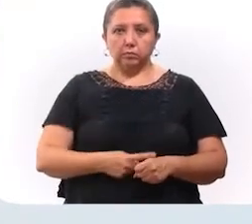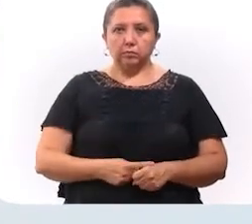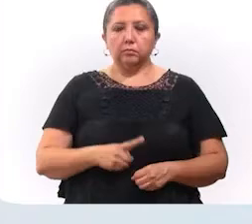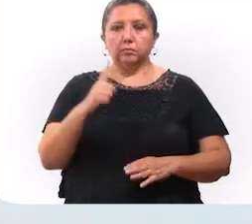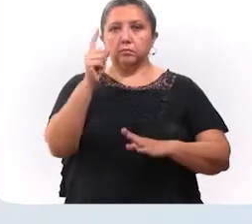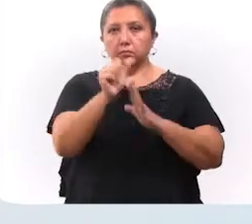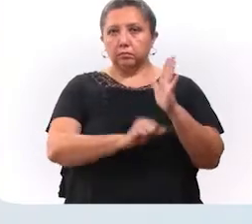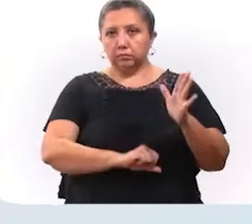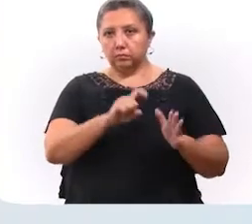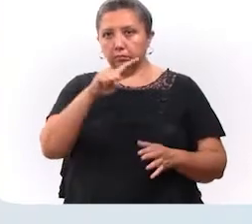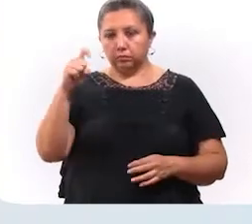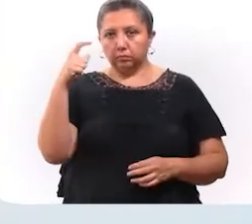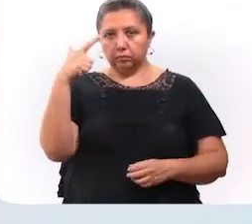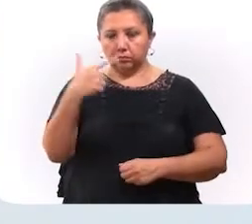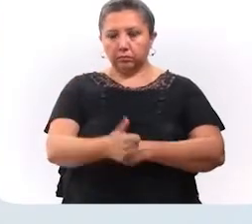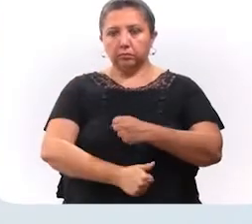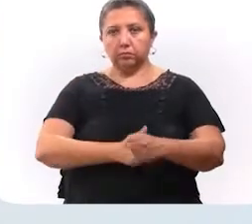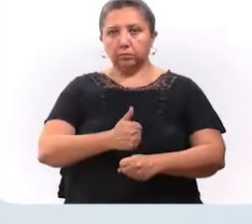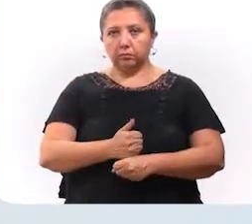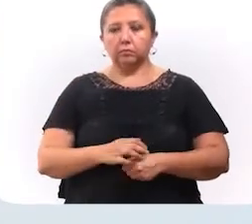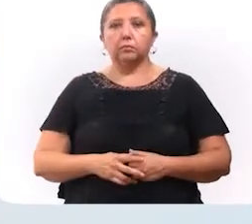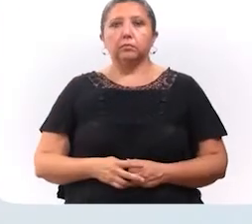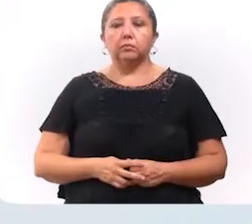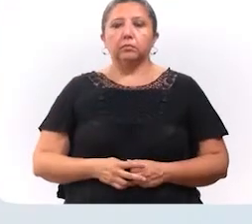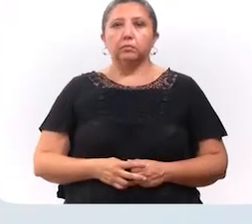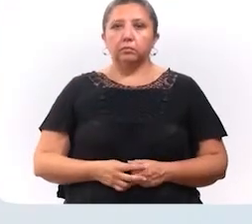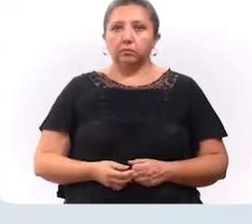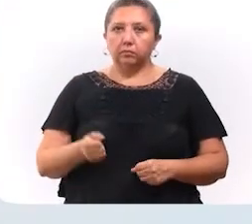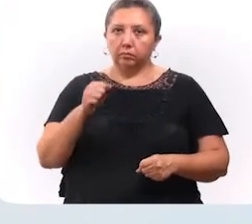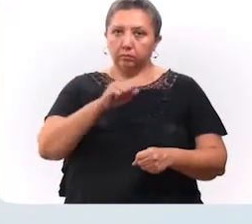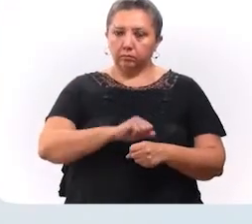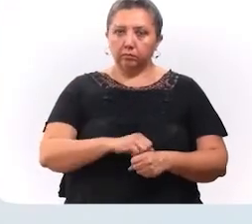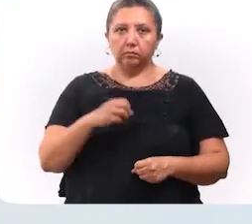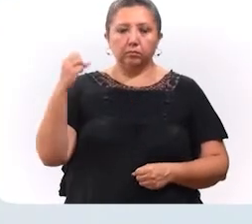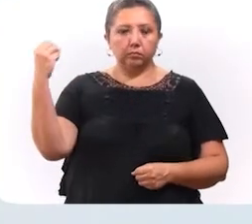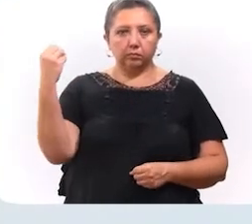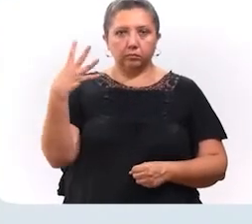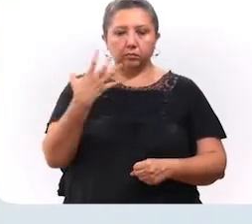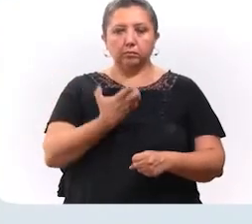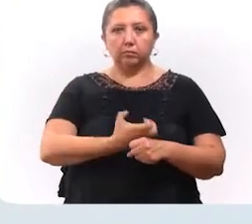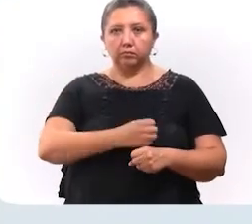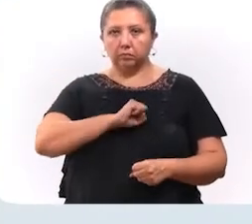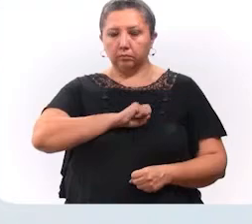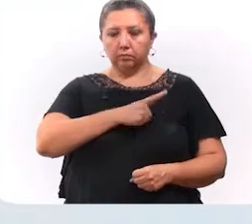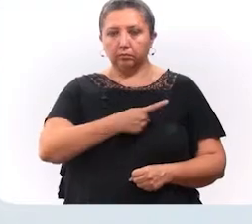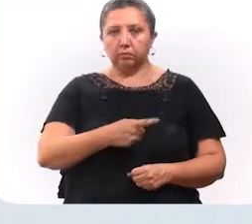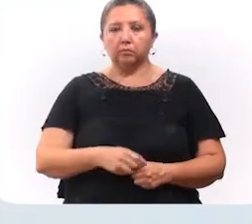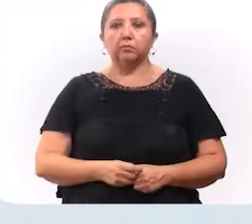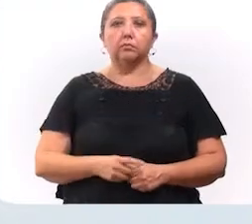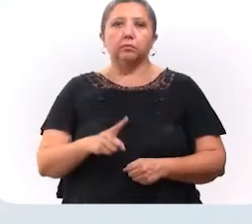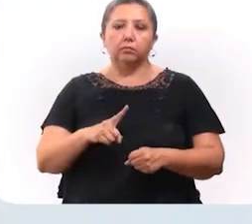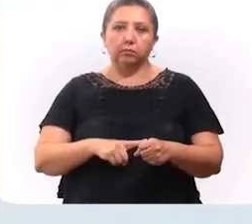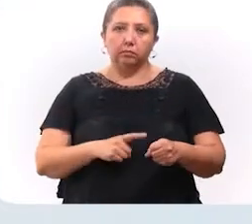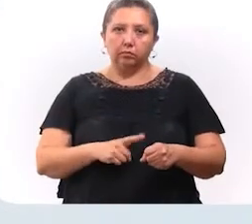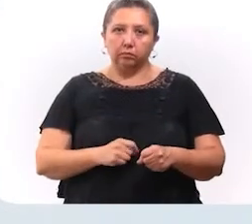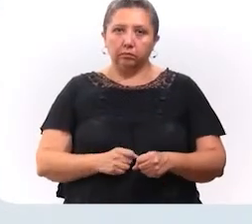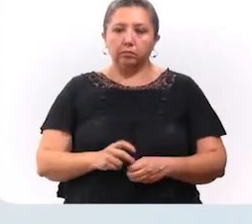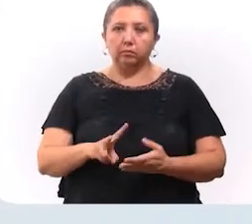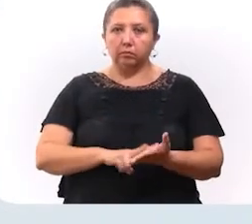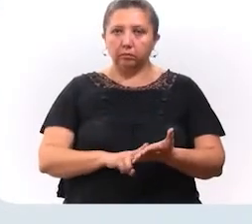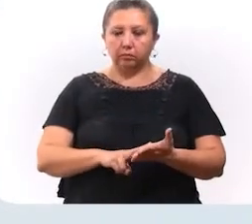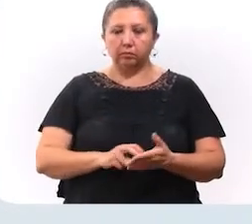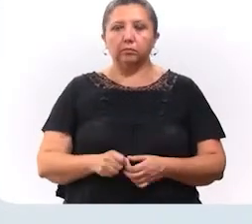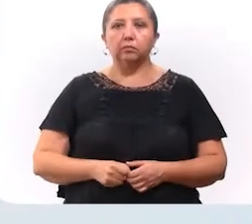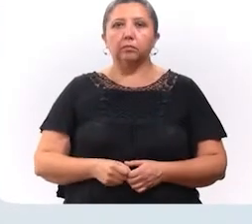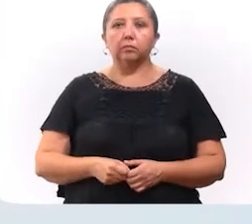los casos es de 1 mes a 107 años. Los indicadores semanales del Semáforo Estatal de Salud marcan